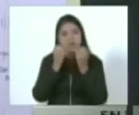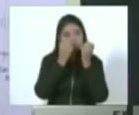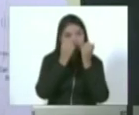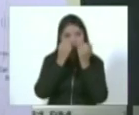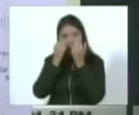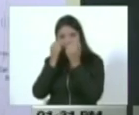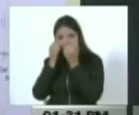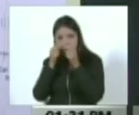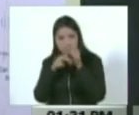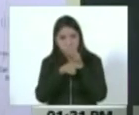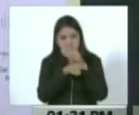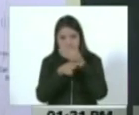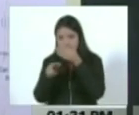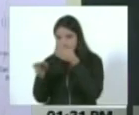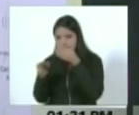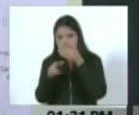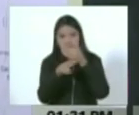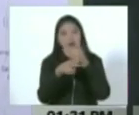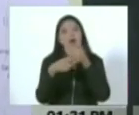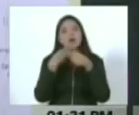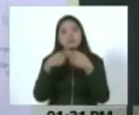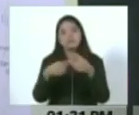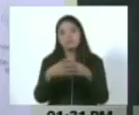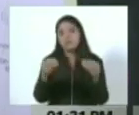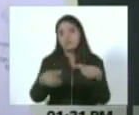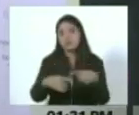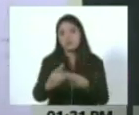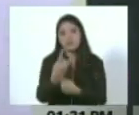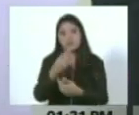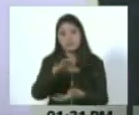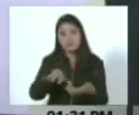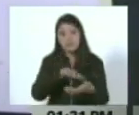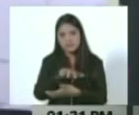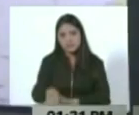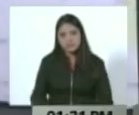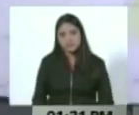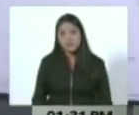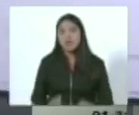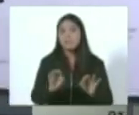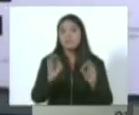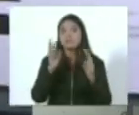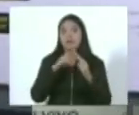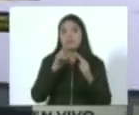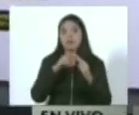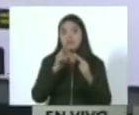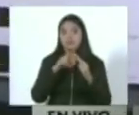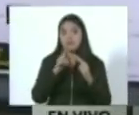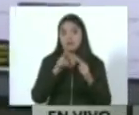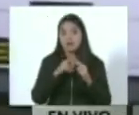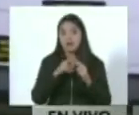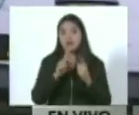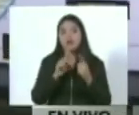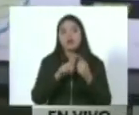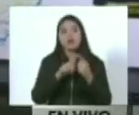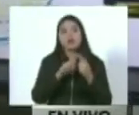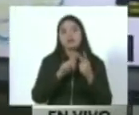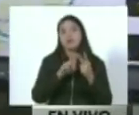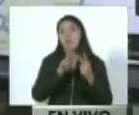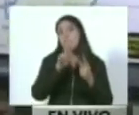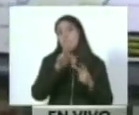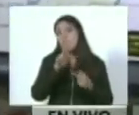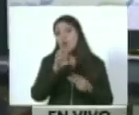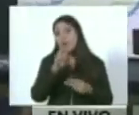terroristas y de desestabilizador. Sobre todo en el Táchira, en Ureña,